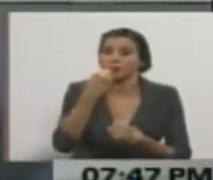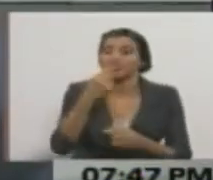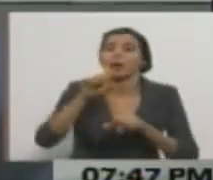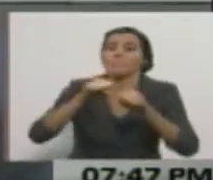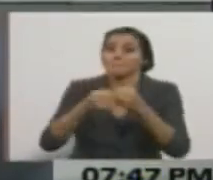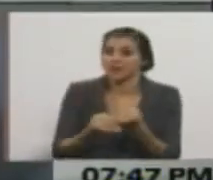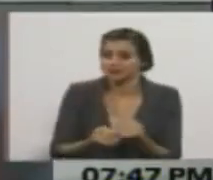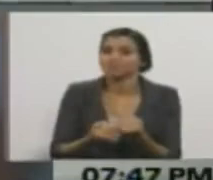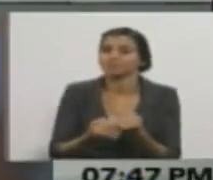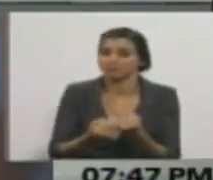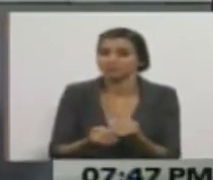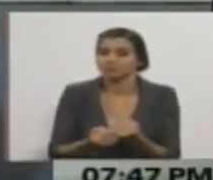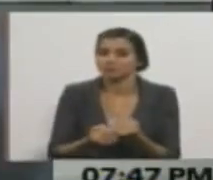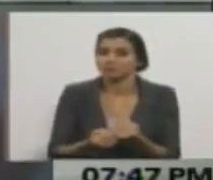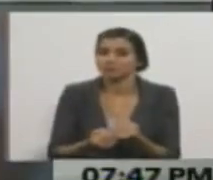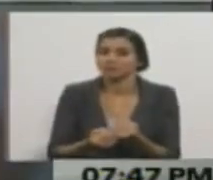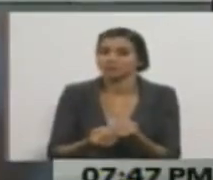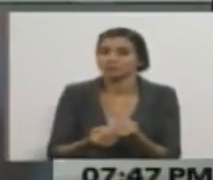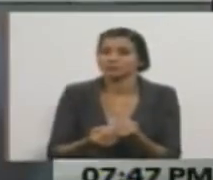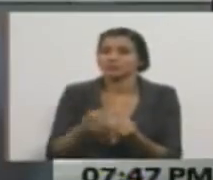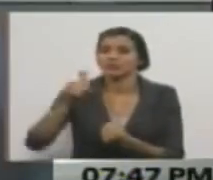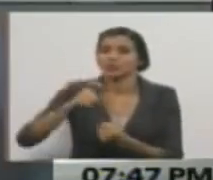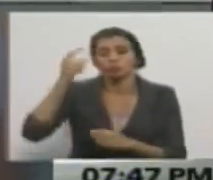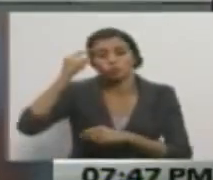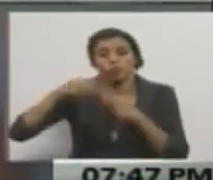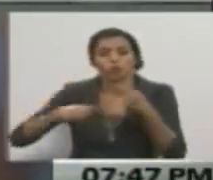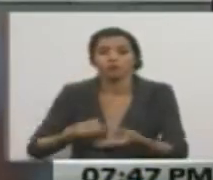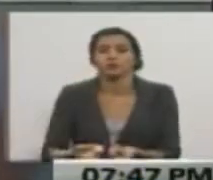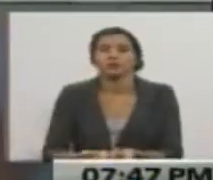día. Nosotros le hemos dado